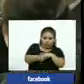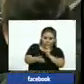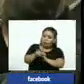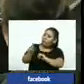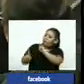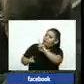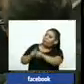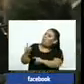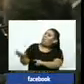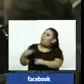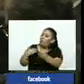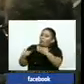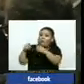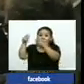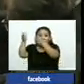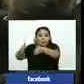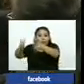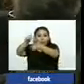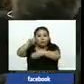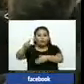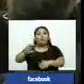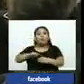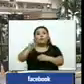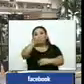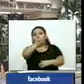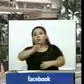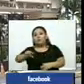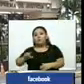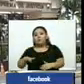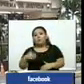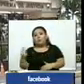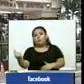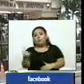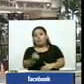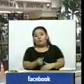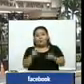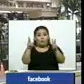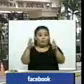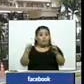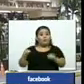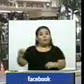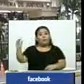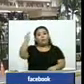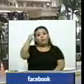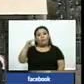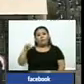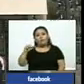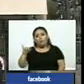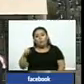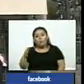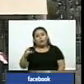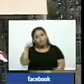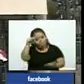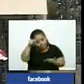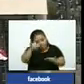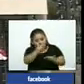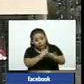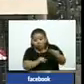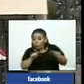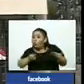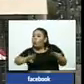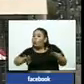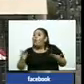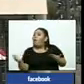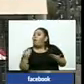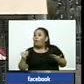funcionarios de gobierno. Para la próxima semana, los congresistas recibirán a los titulares de la Corte Suprema de Justicia para analizar el plan de gastos